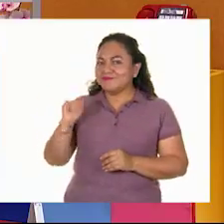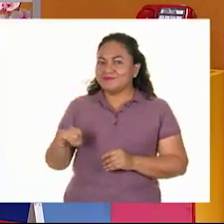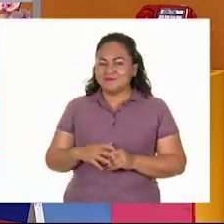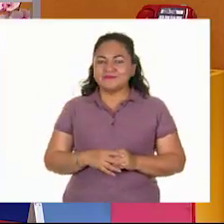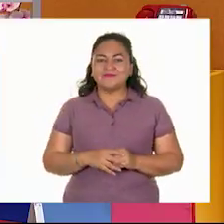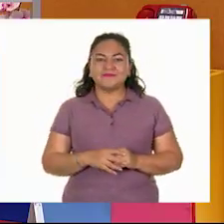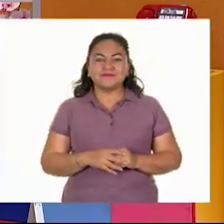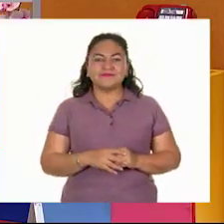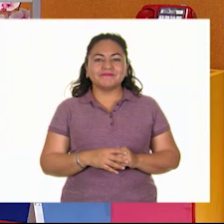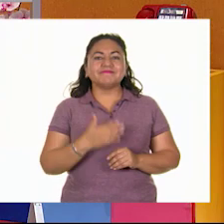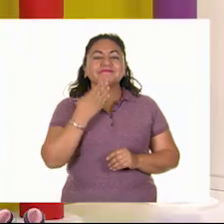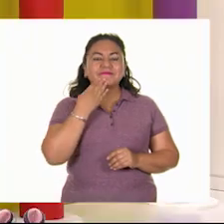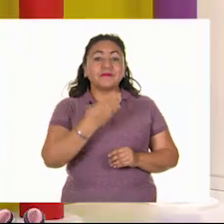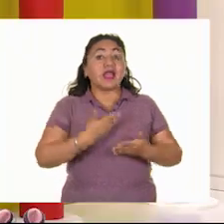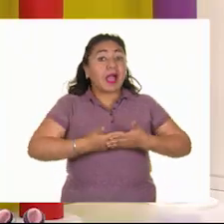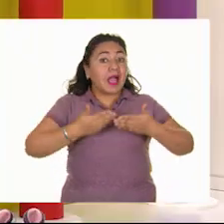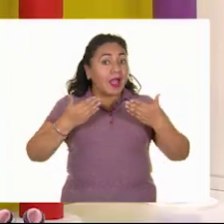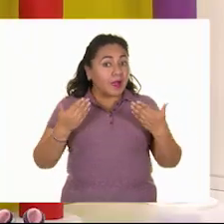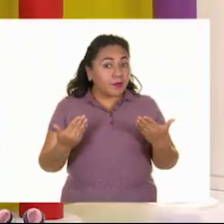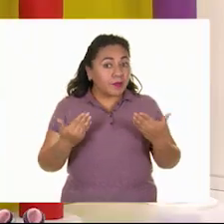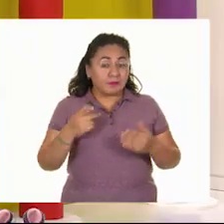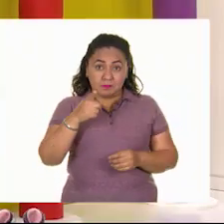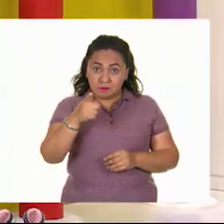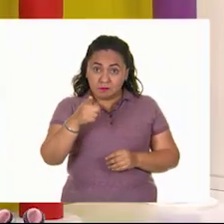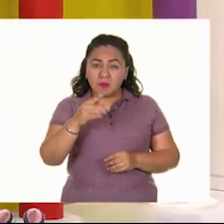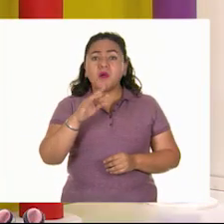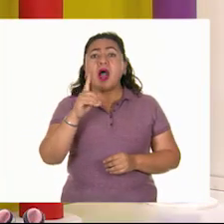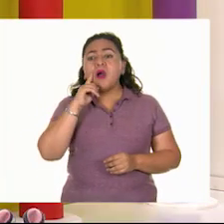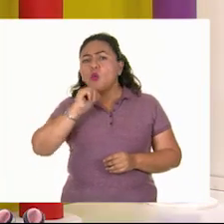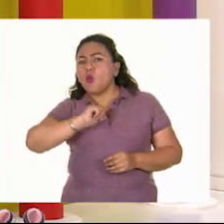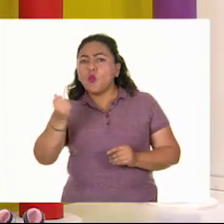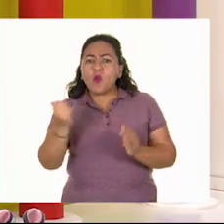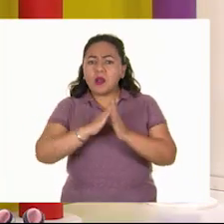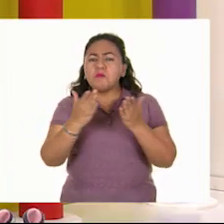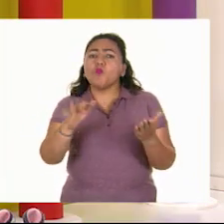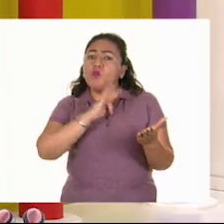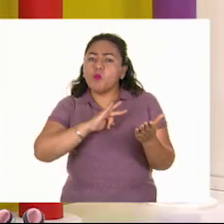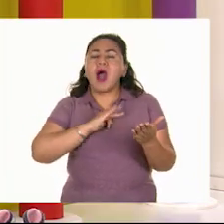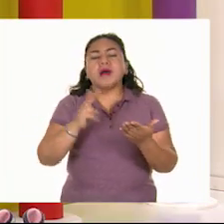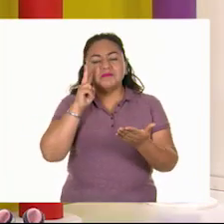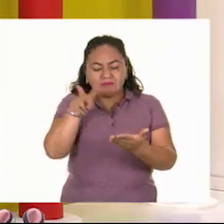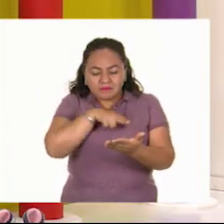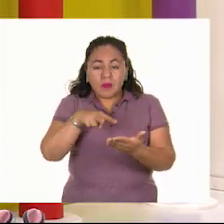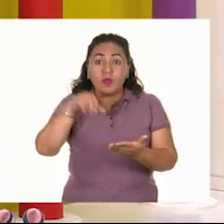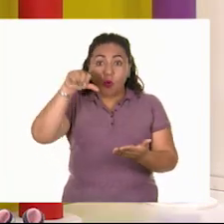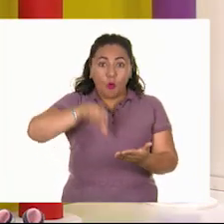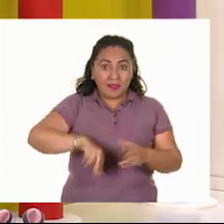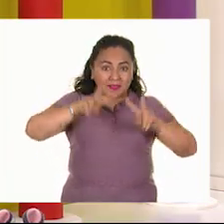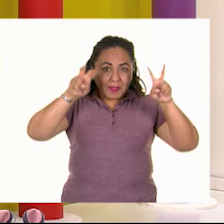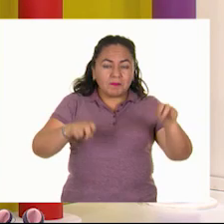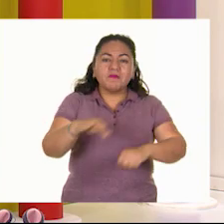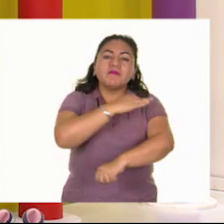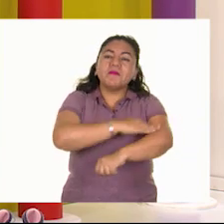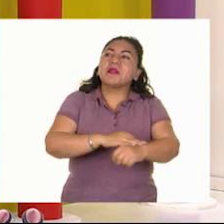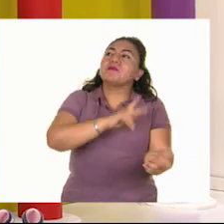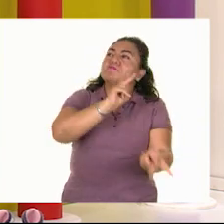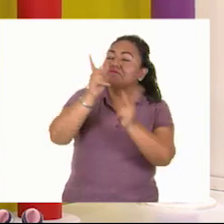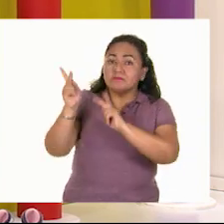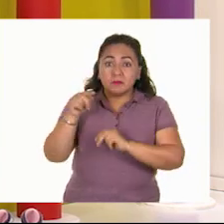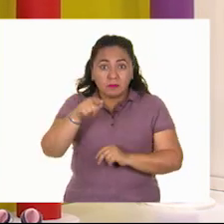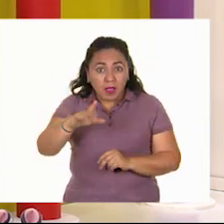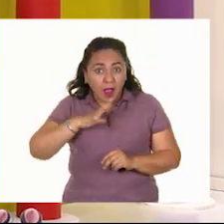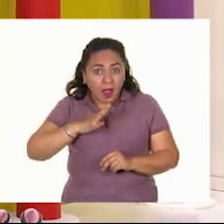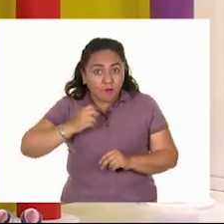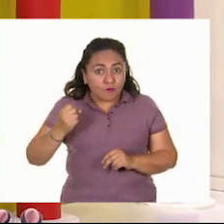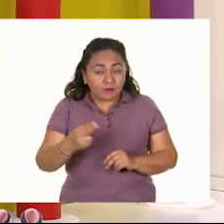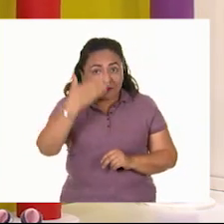bien. Ahora... si te es posible, consulta otros libros y comenta el tema de hoy con tu familia. Si tienes la